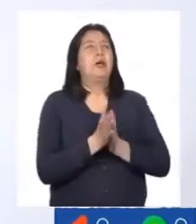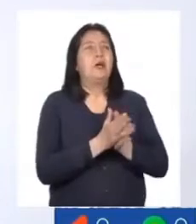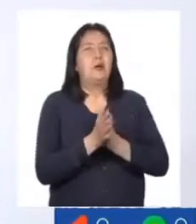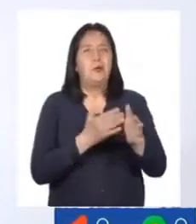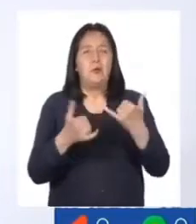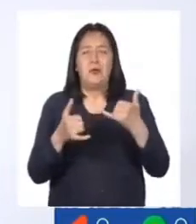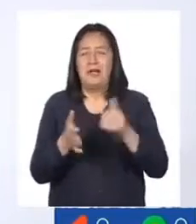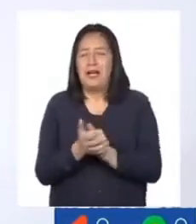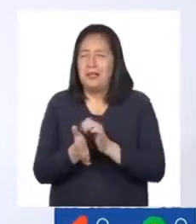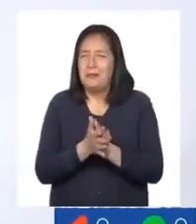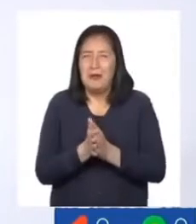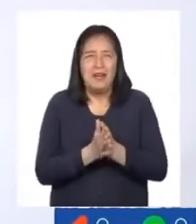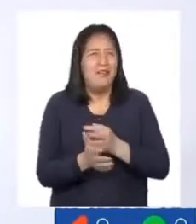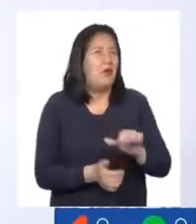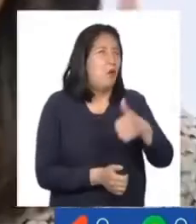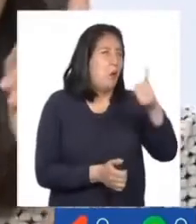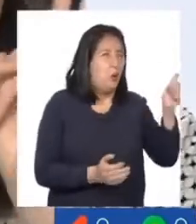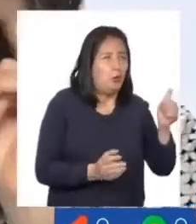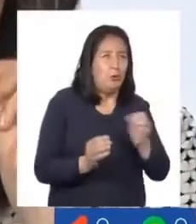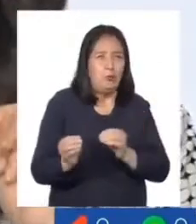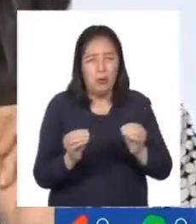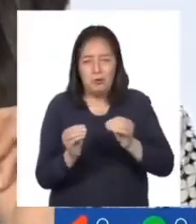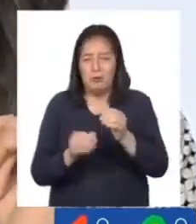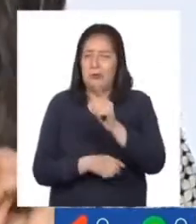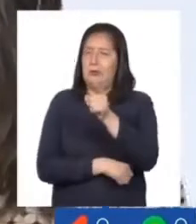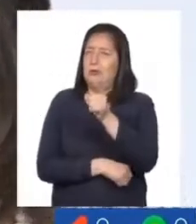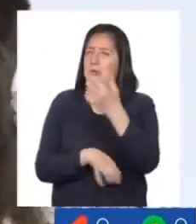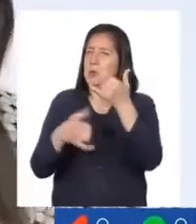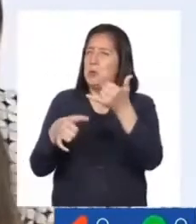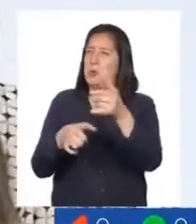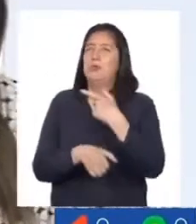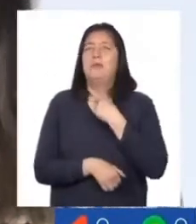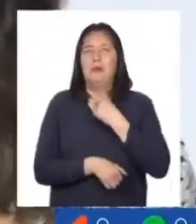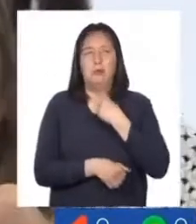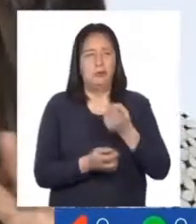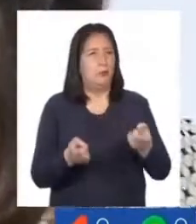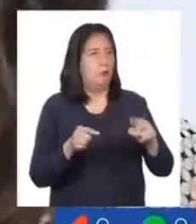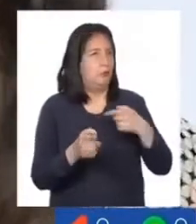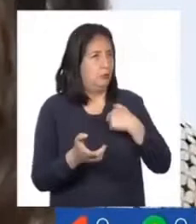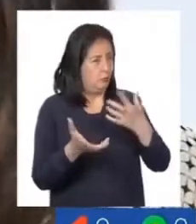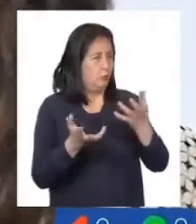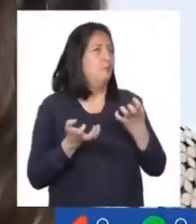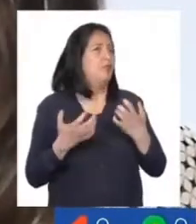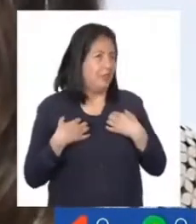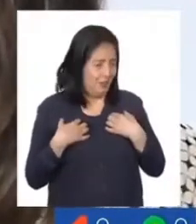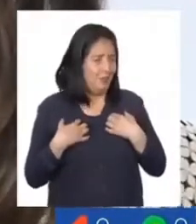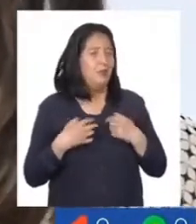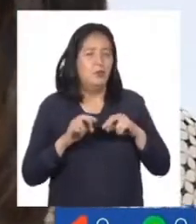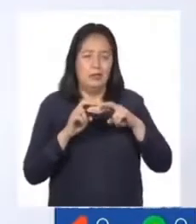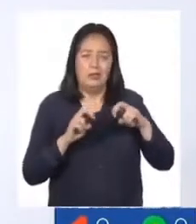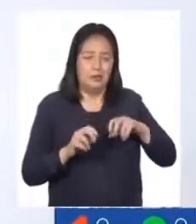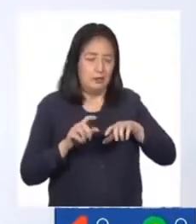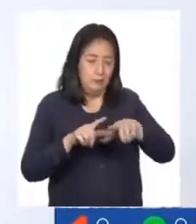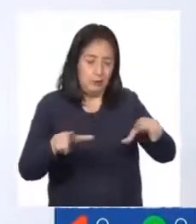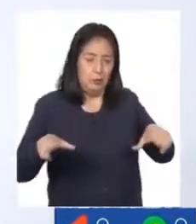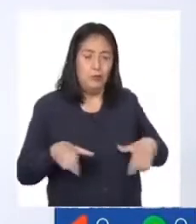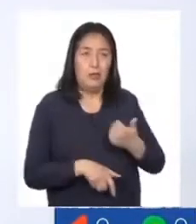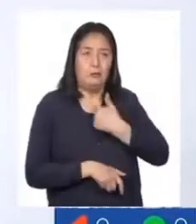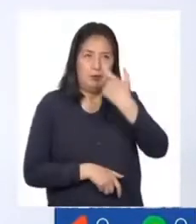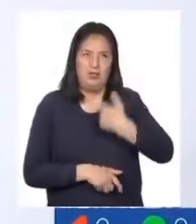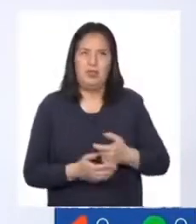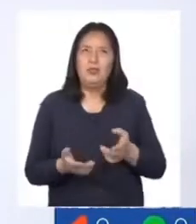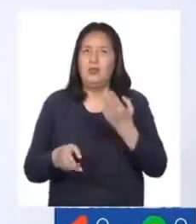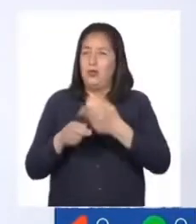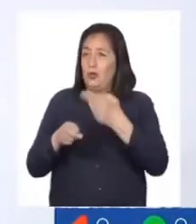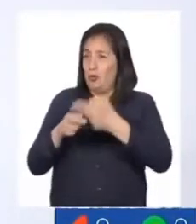para explorar otras posibilidades de movimiento. Hay un juego que me encanta cuando quiero explorar mi espacio personal. Se llama